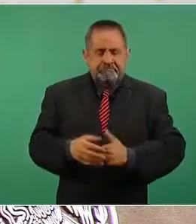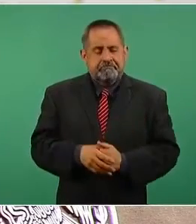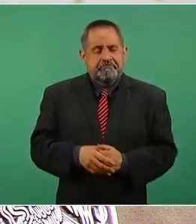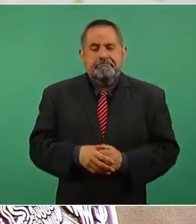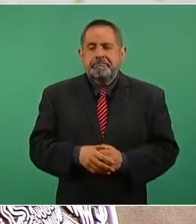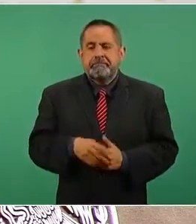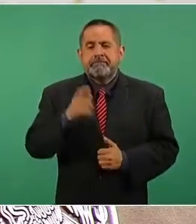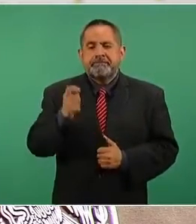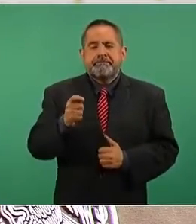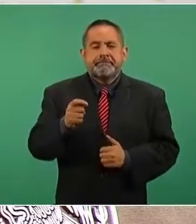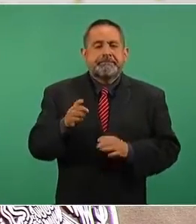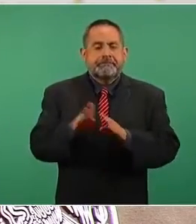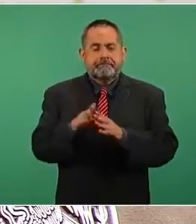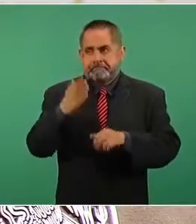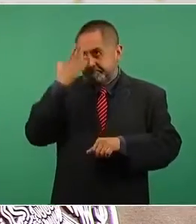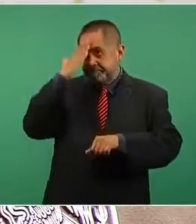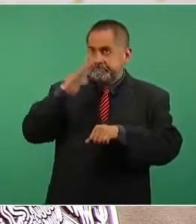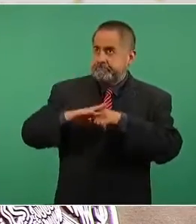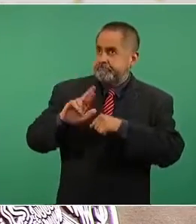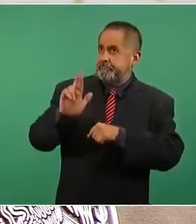y vamos a conmemorar